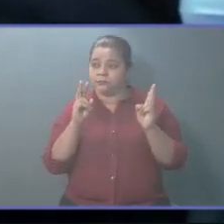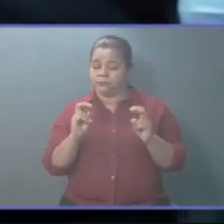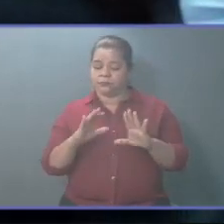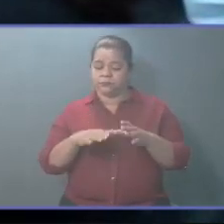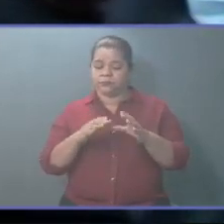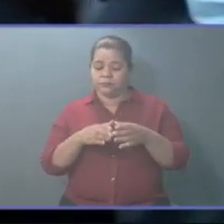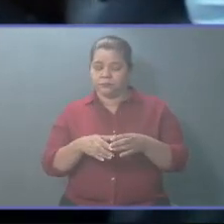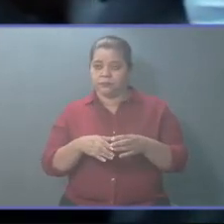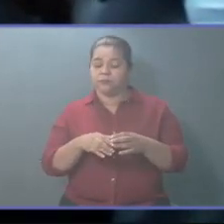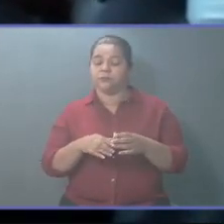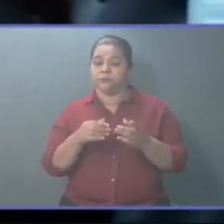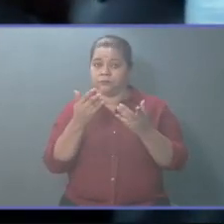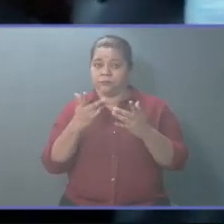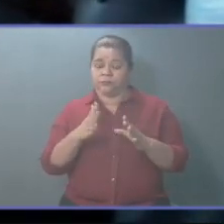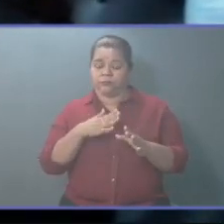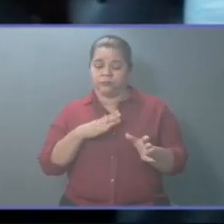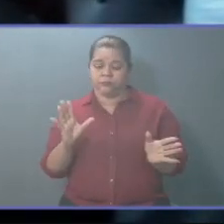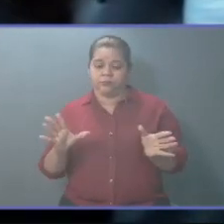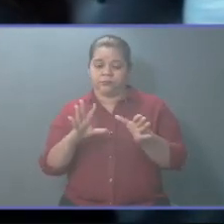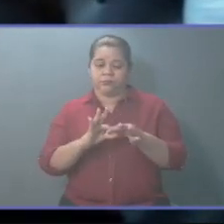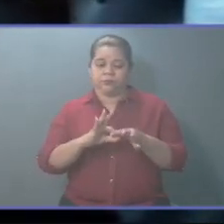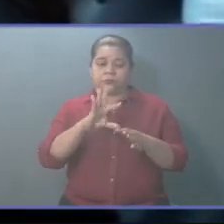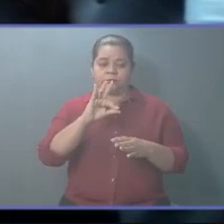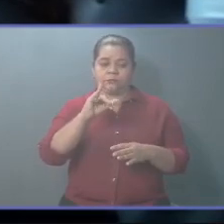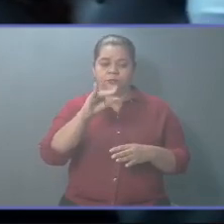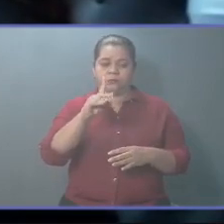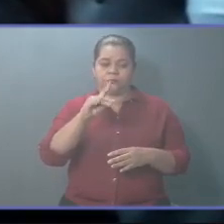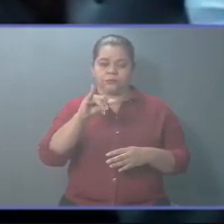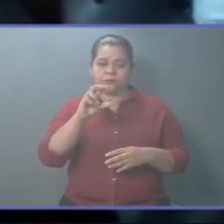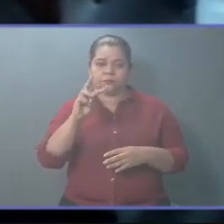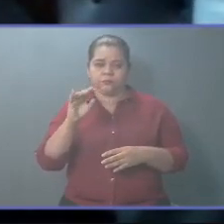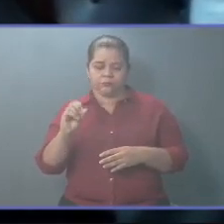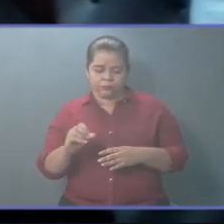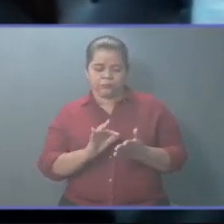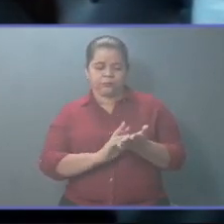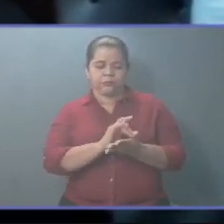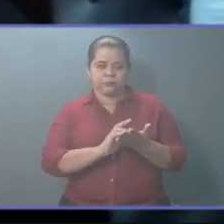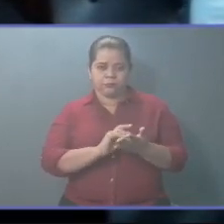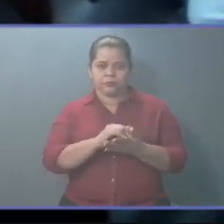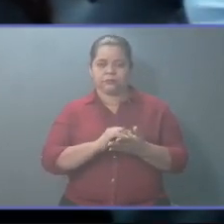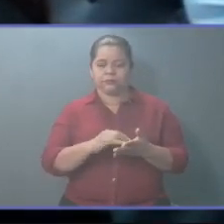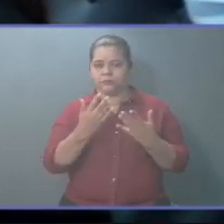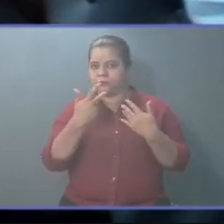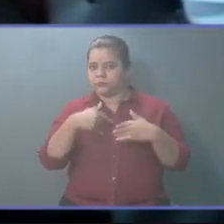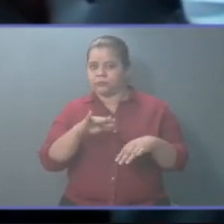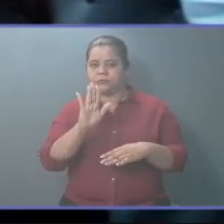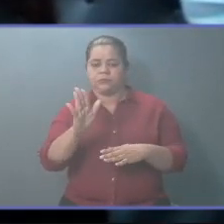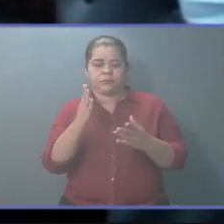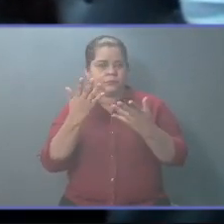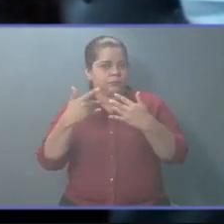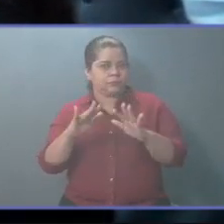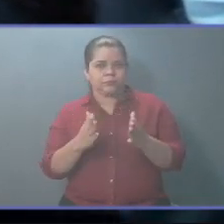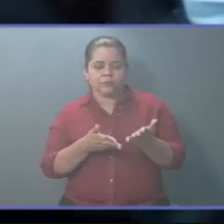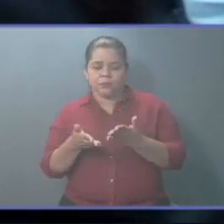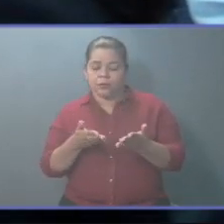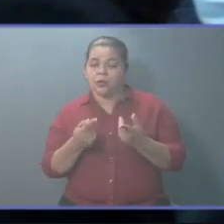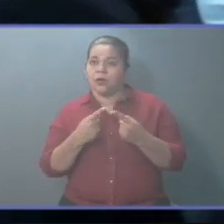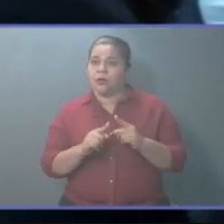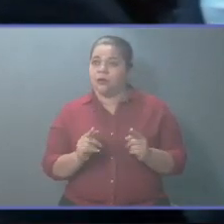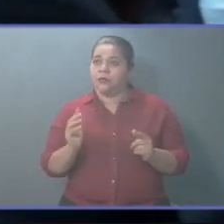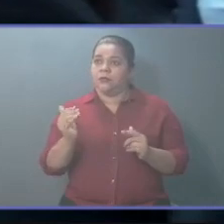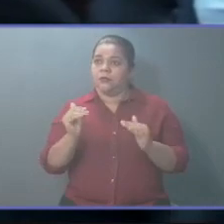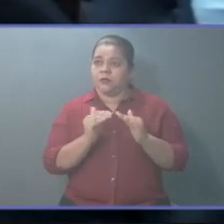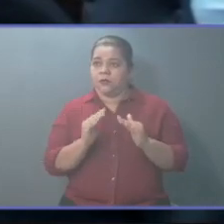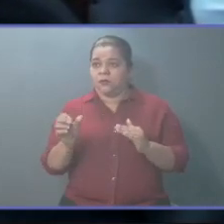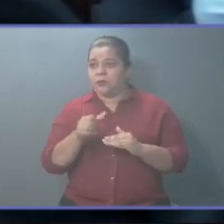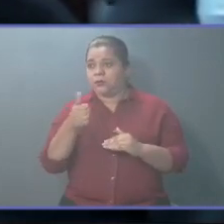comité de veeduría que tiene que ver con el fideicomiso, ahí participa la Cámara de Comercio por la naturaleza que tiene, ¿verdad? Pero tenemos